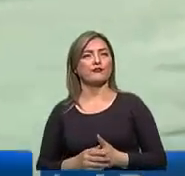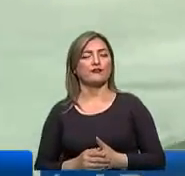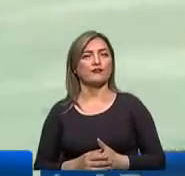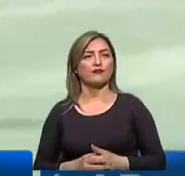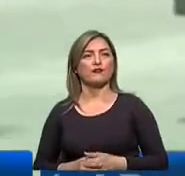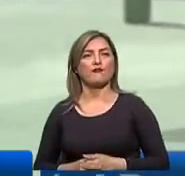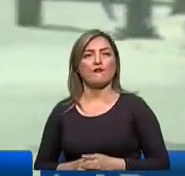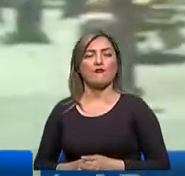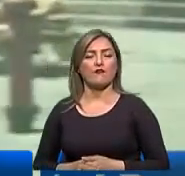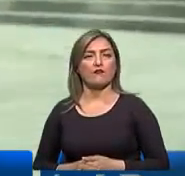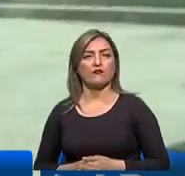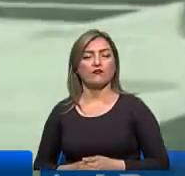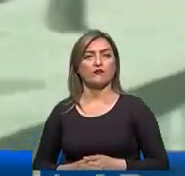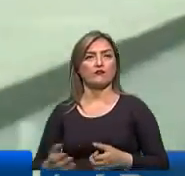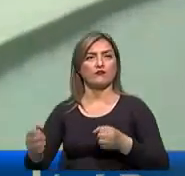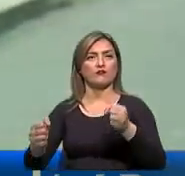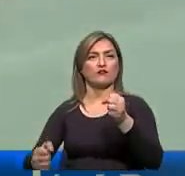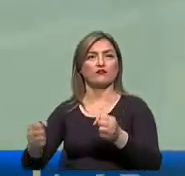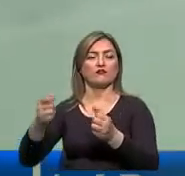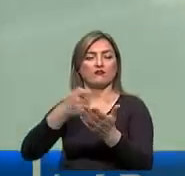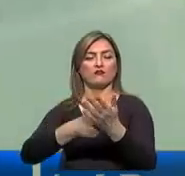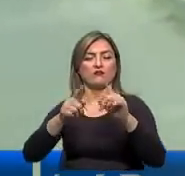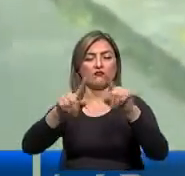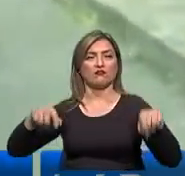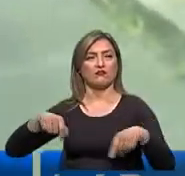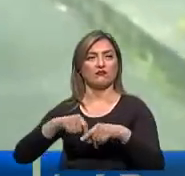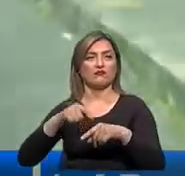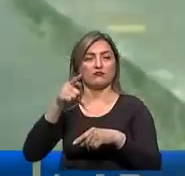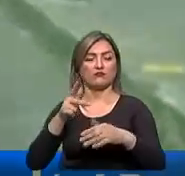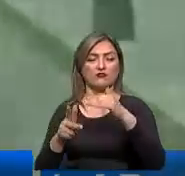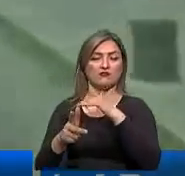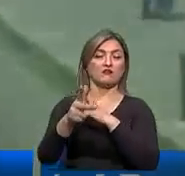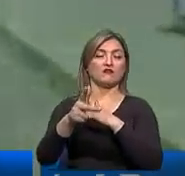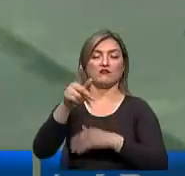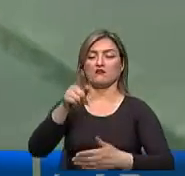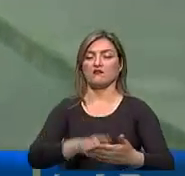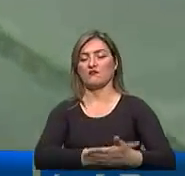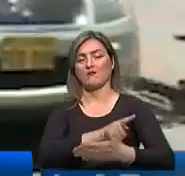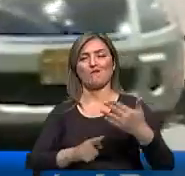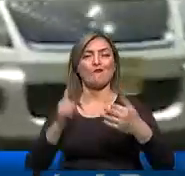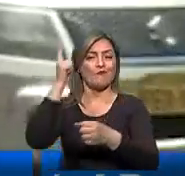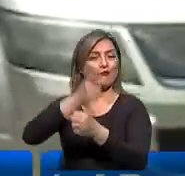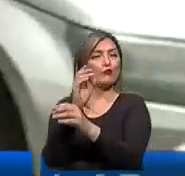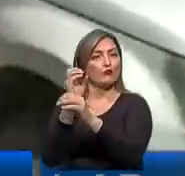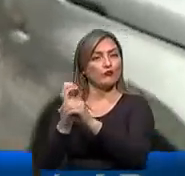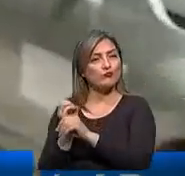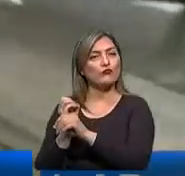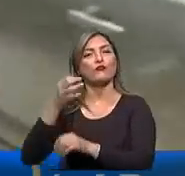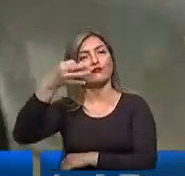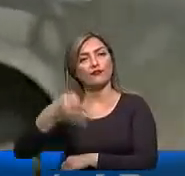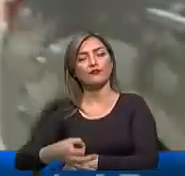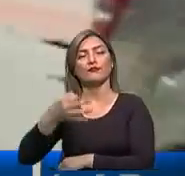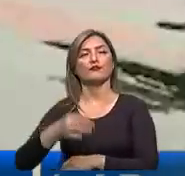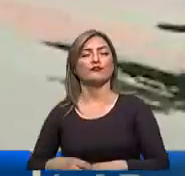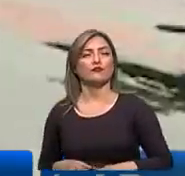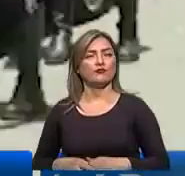Ningún vehículo puede ahora estacionarse sobre las plazas o veredas del Centro Histórico de Quito. Esta disposición es de obligatorio cumplimiento y